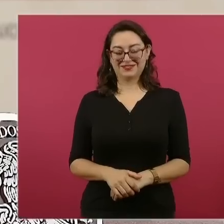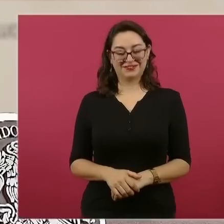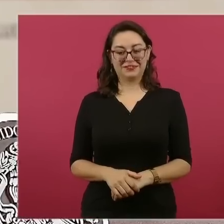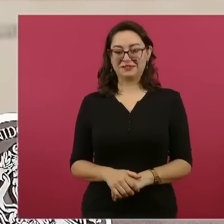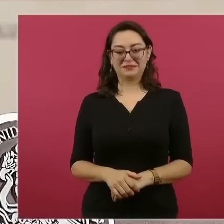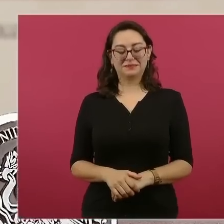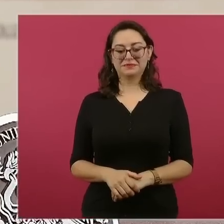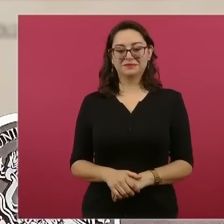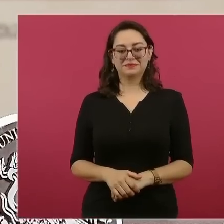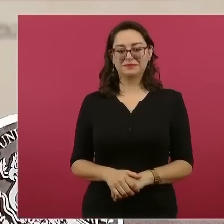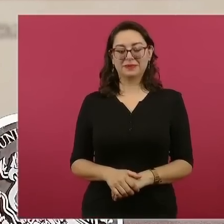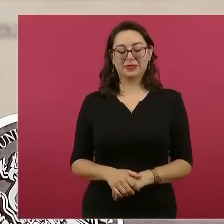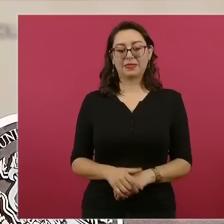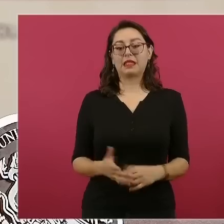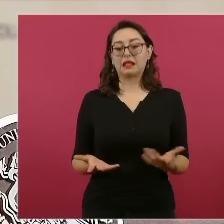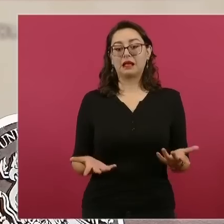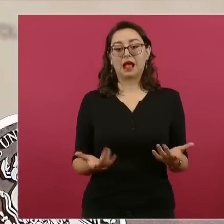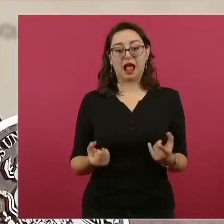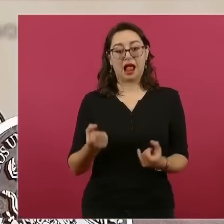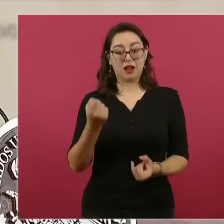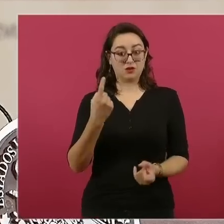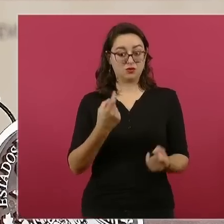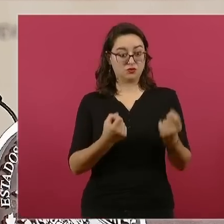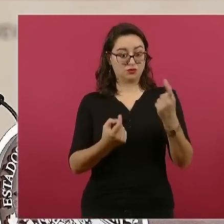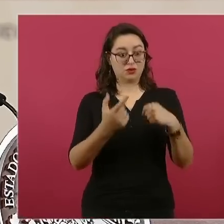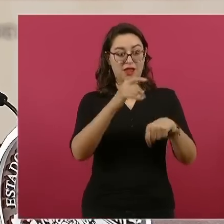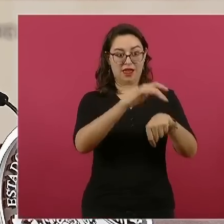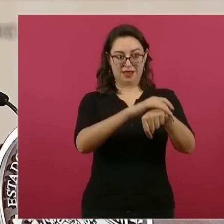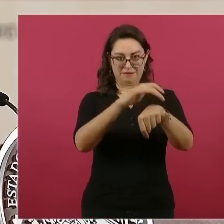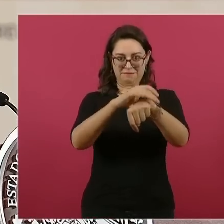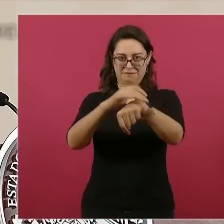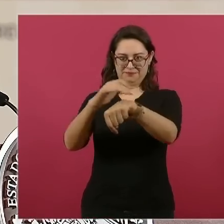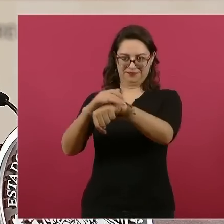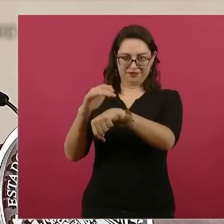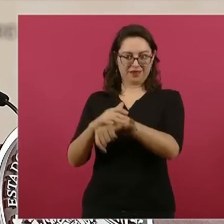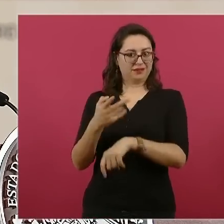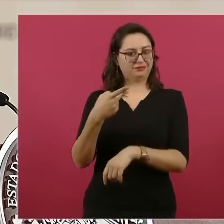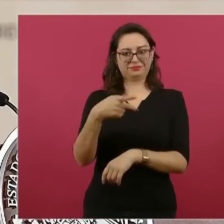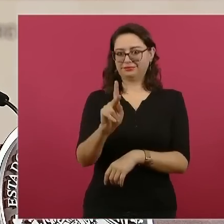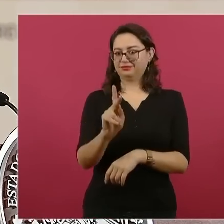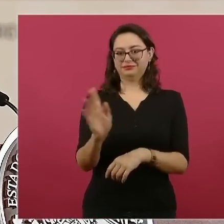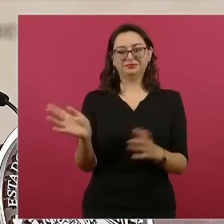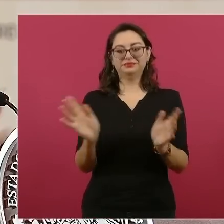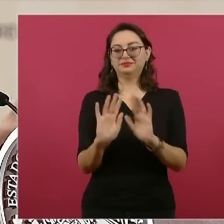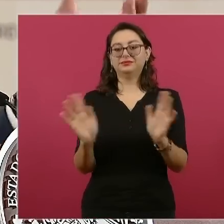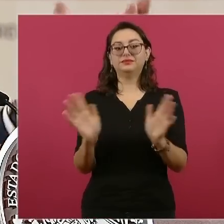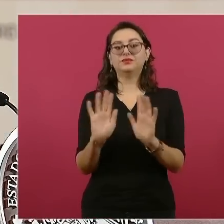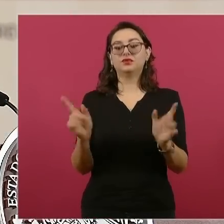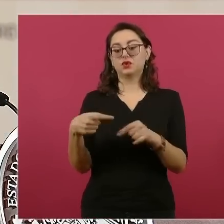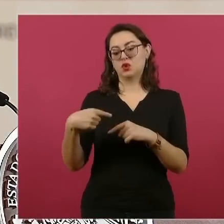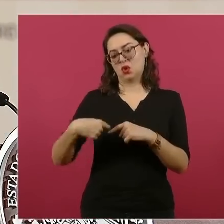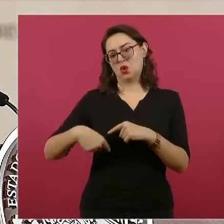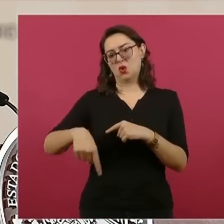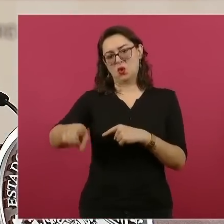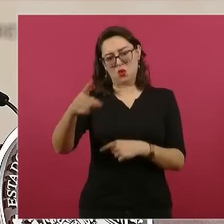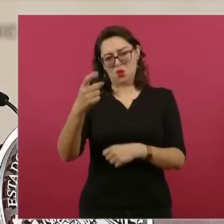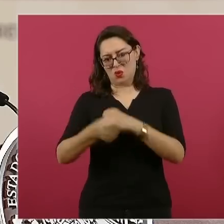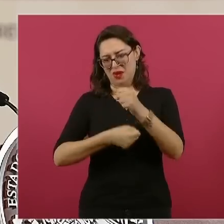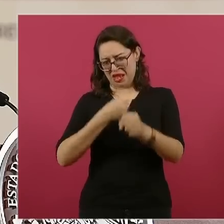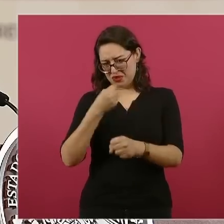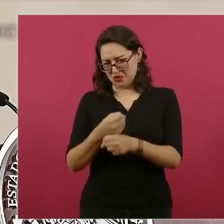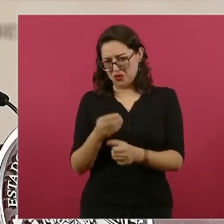ustedes, ¿sí? Pero pues nos vamos a… Imagínense cuánto tiempo nos falta, nos vamos a estar